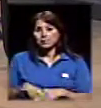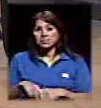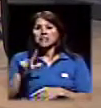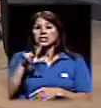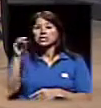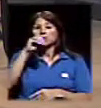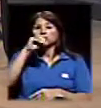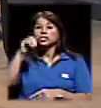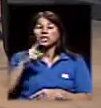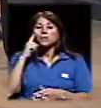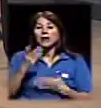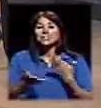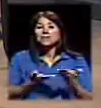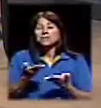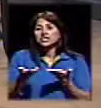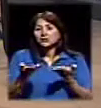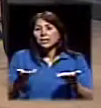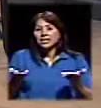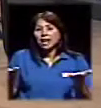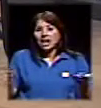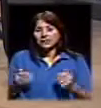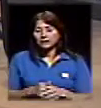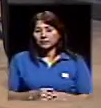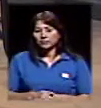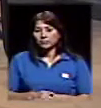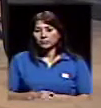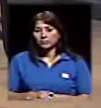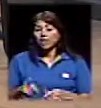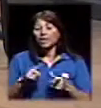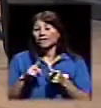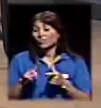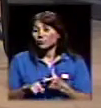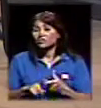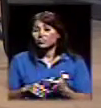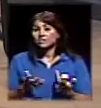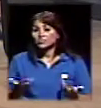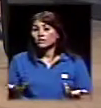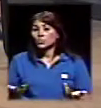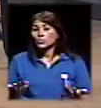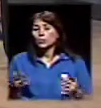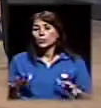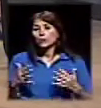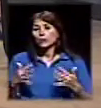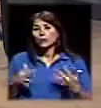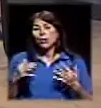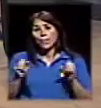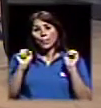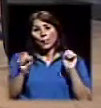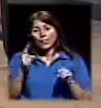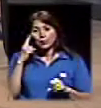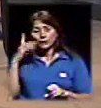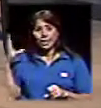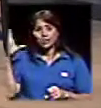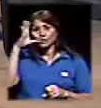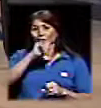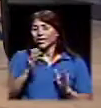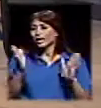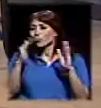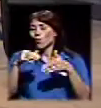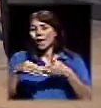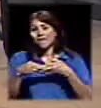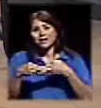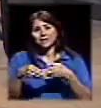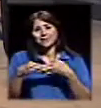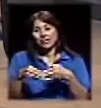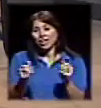y materiales y el resto de las cosas. Entonces, de ahí que podemos observar esa rigidez, esa inflexibilidad que tiene